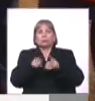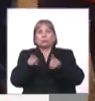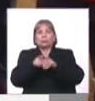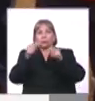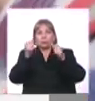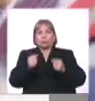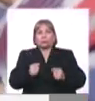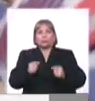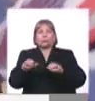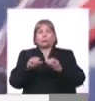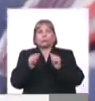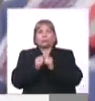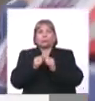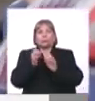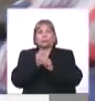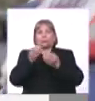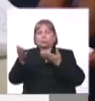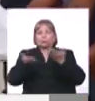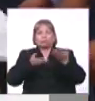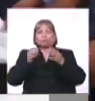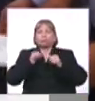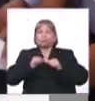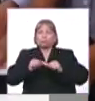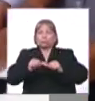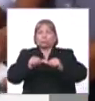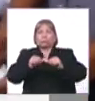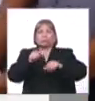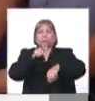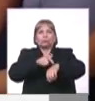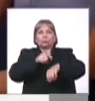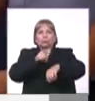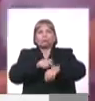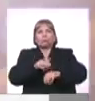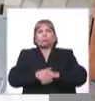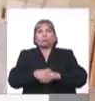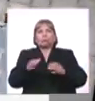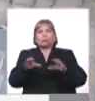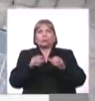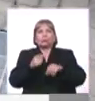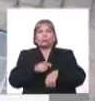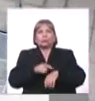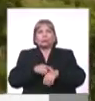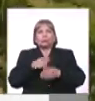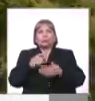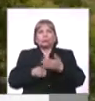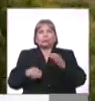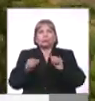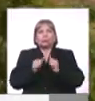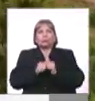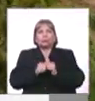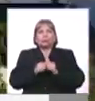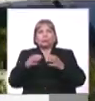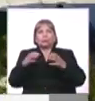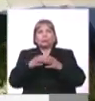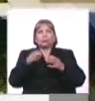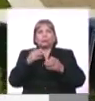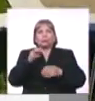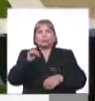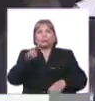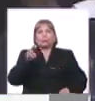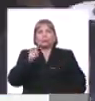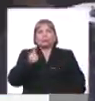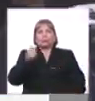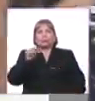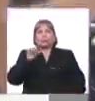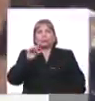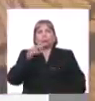establecerá mecanismos para que estos servicios se mantengan a través del tiempo. En otro momento, la titular de la comisión, la congresista María Agüero,